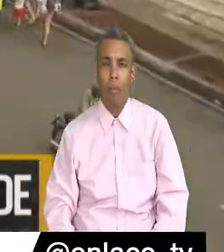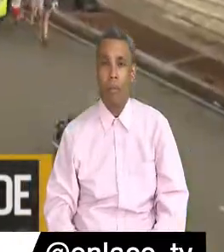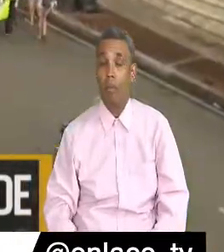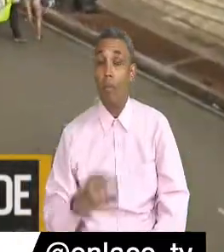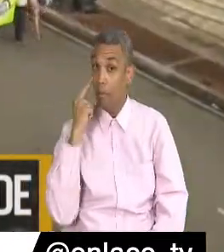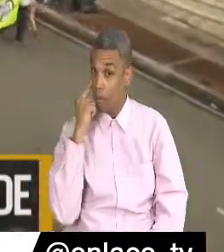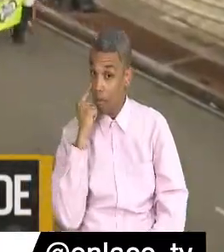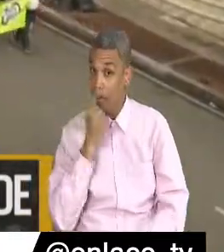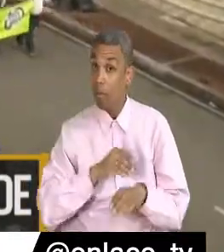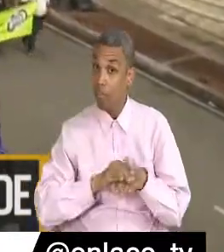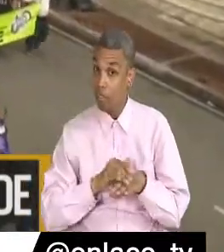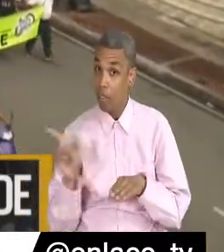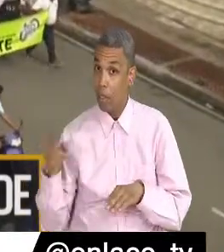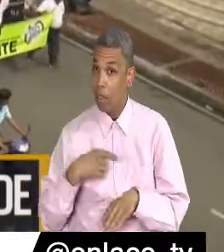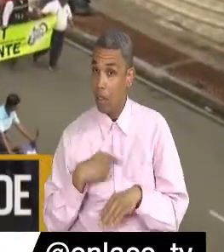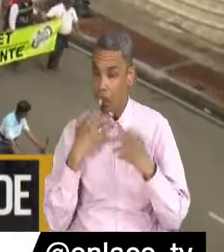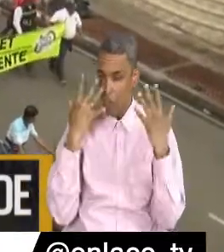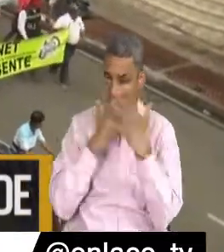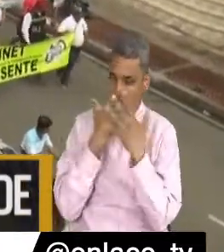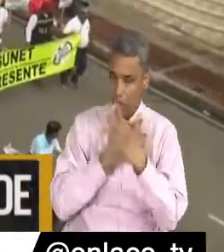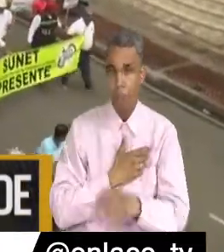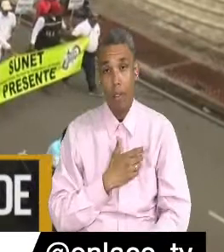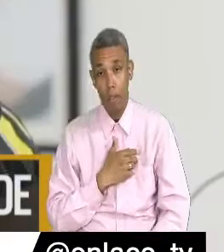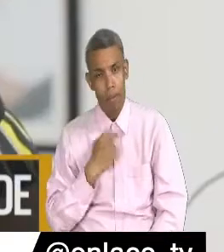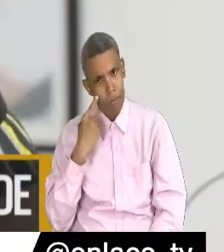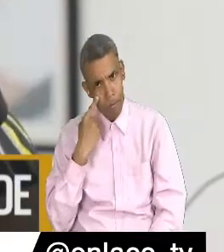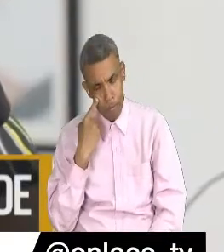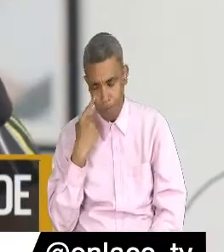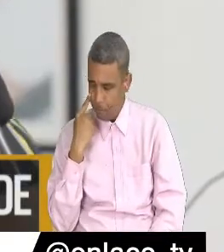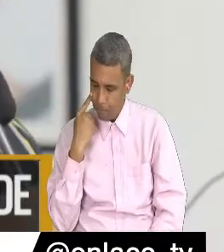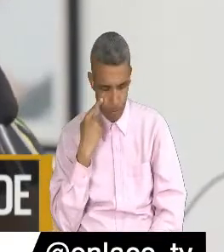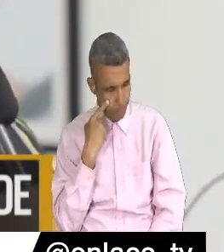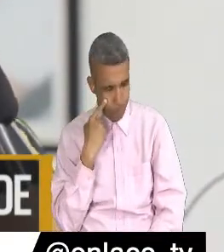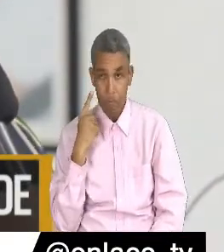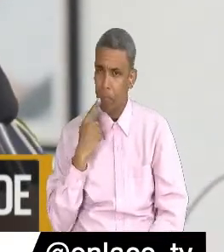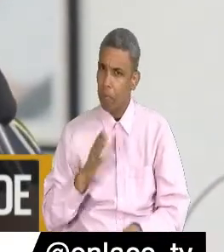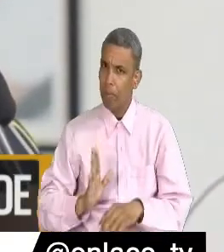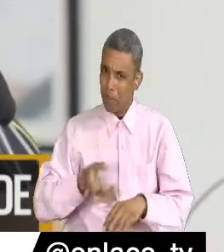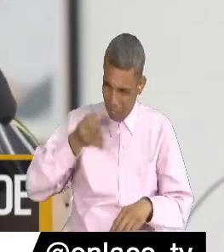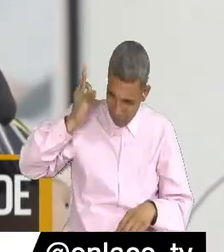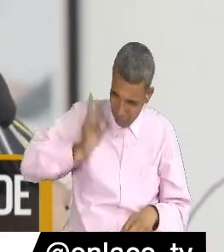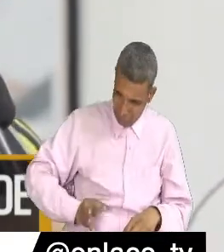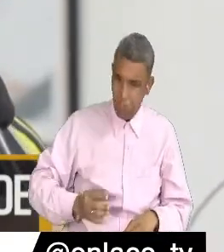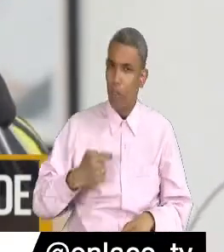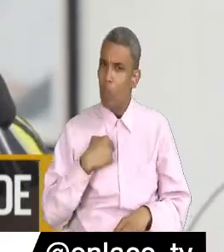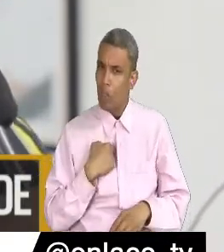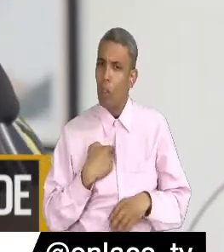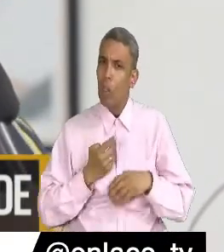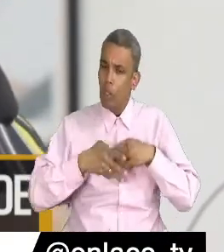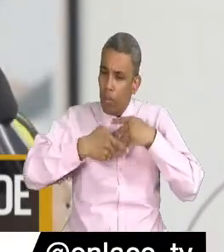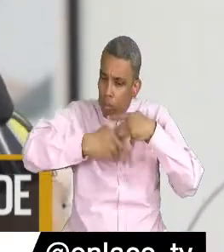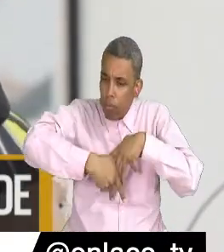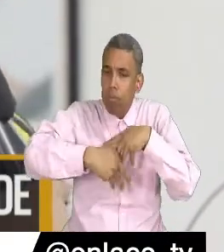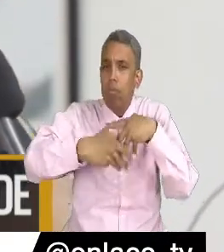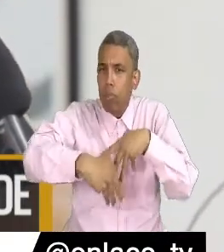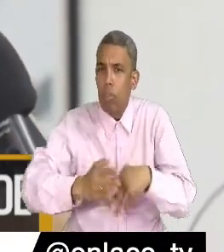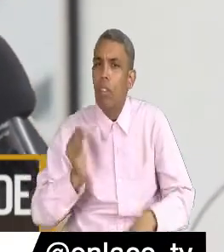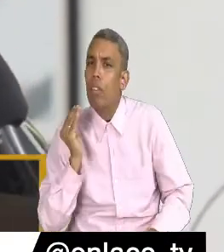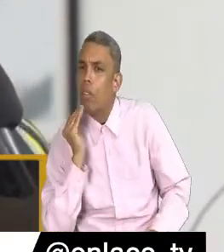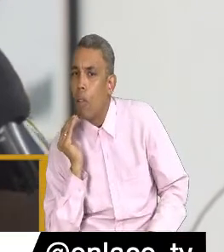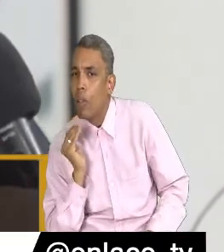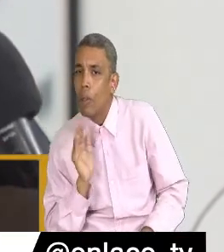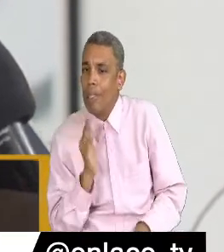ciudadanía para que no se deje confundir. Nuestra marcha y nuestra hoja de ruta apenas se va a